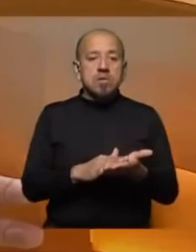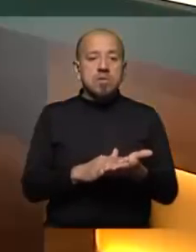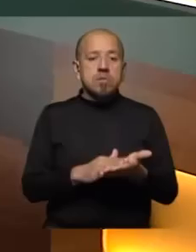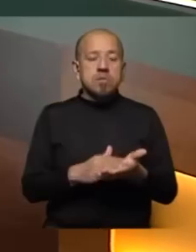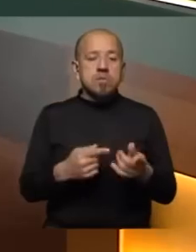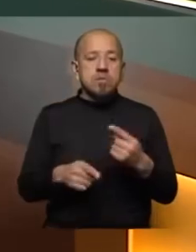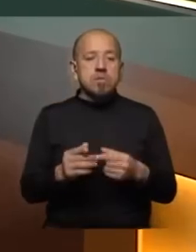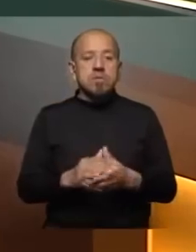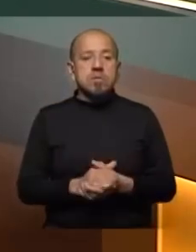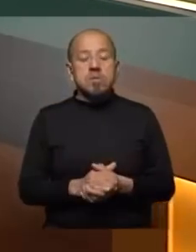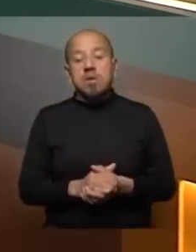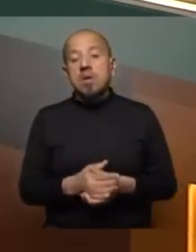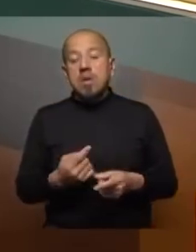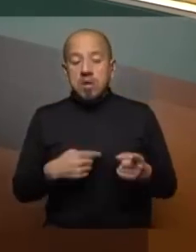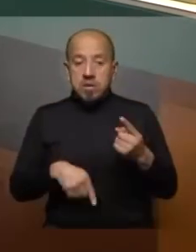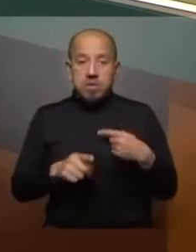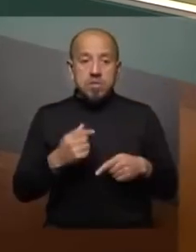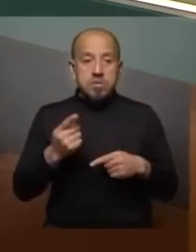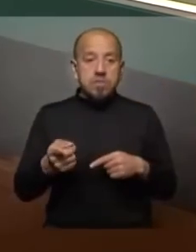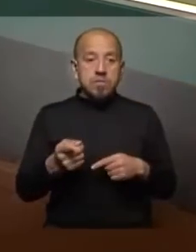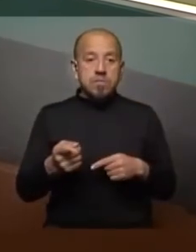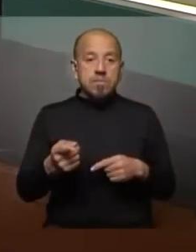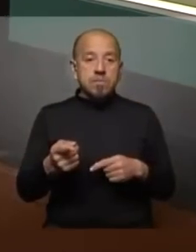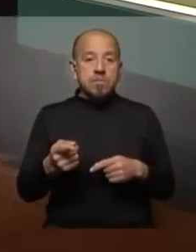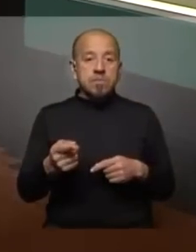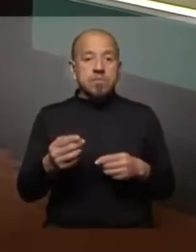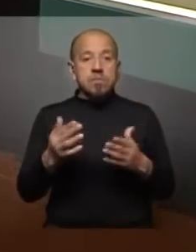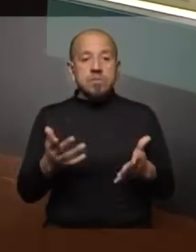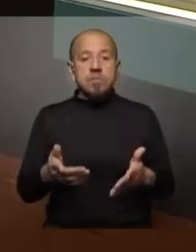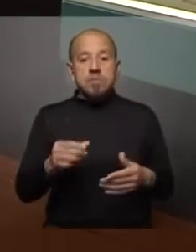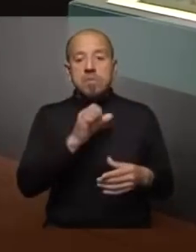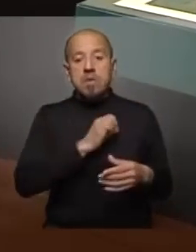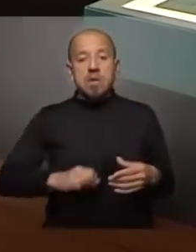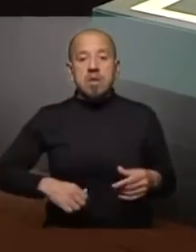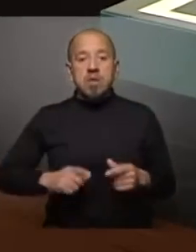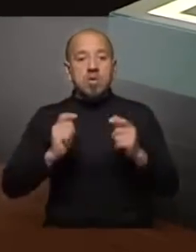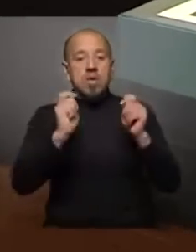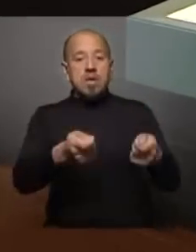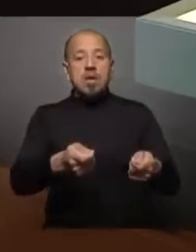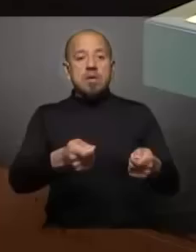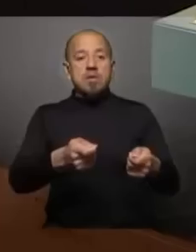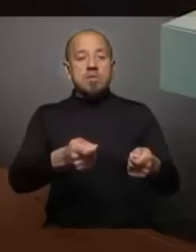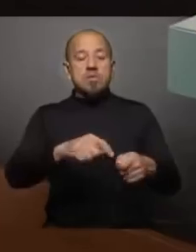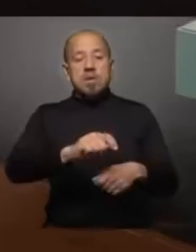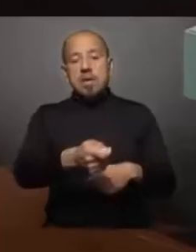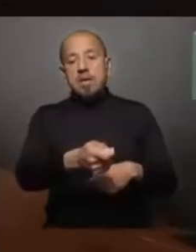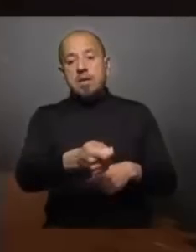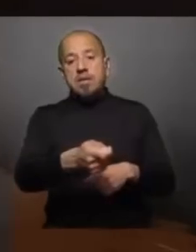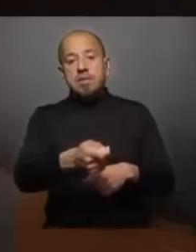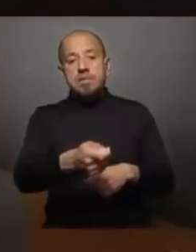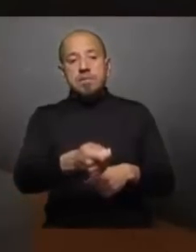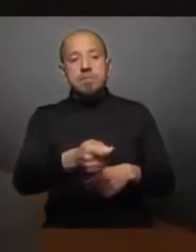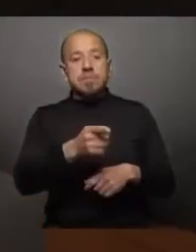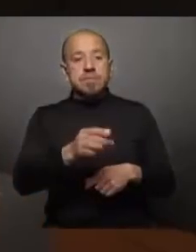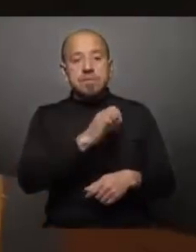no entonces fíjese usted lo perverso el estado le asigna un canal una onda está que lo